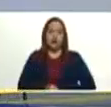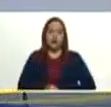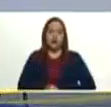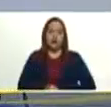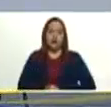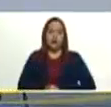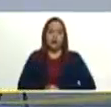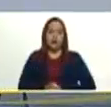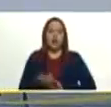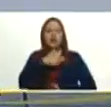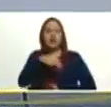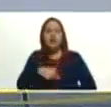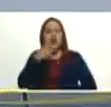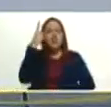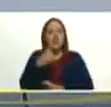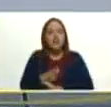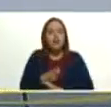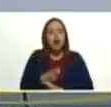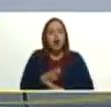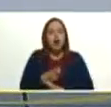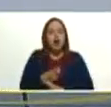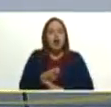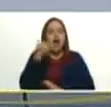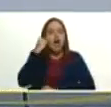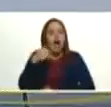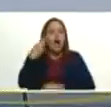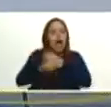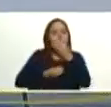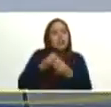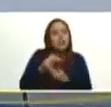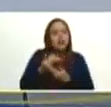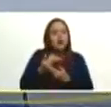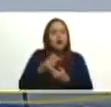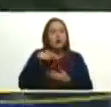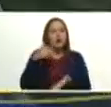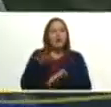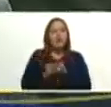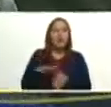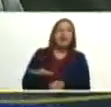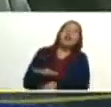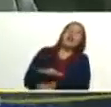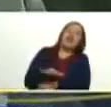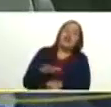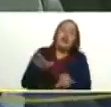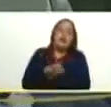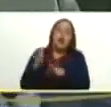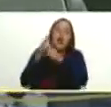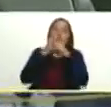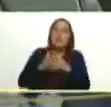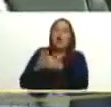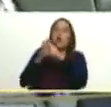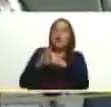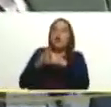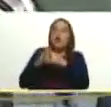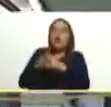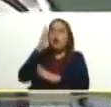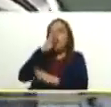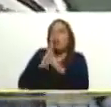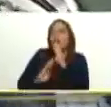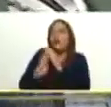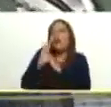que tenemos que acostarnos y hacernos el muerto porque Estados Unidos es el país más poderoso del planeta.